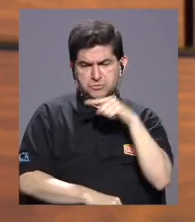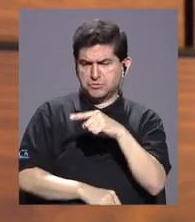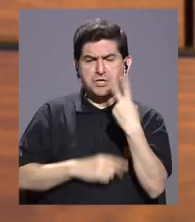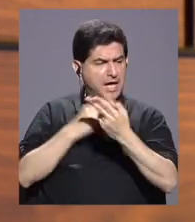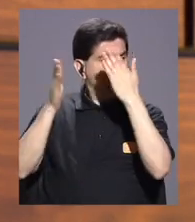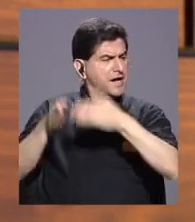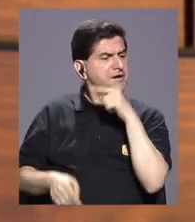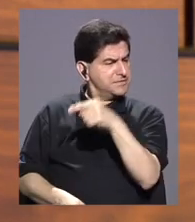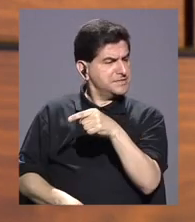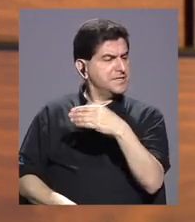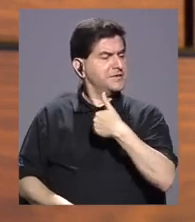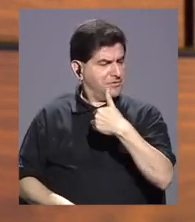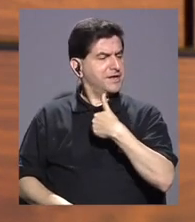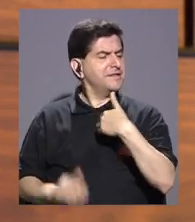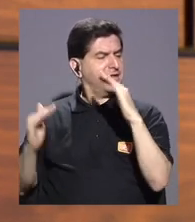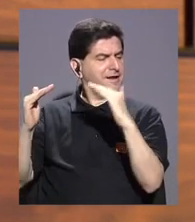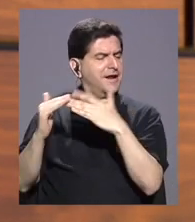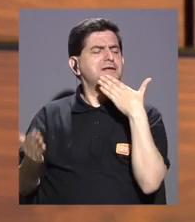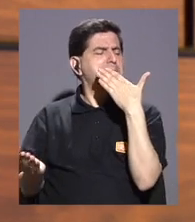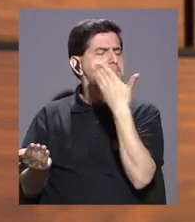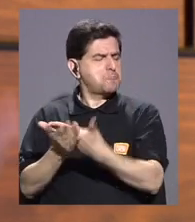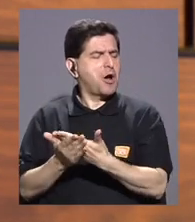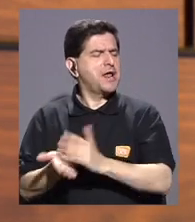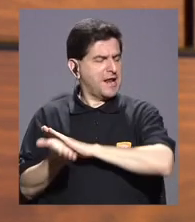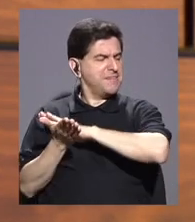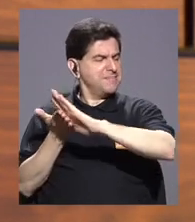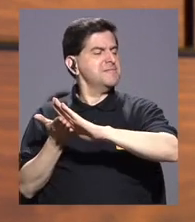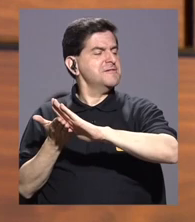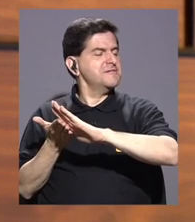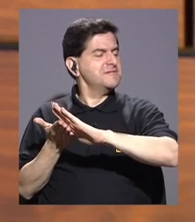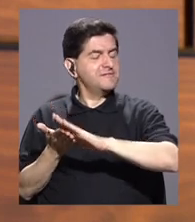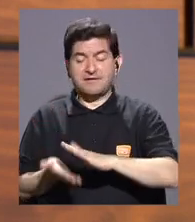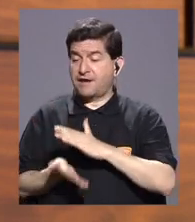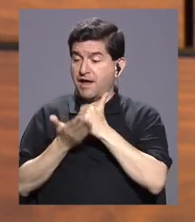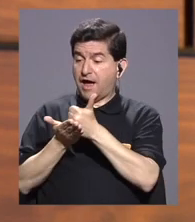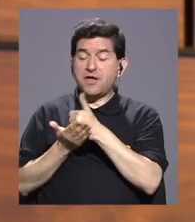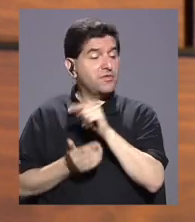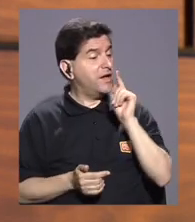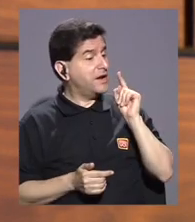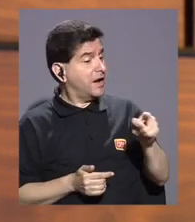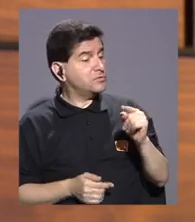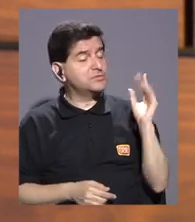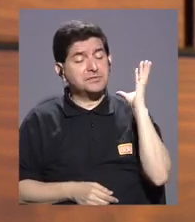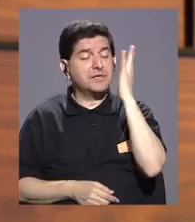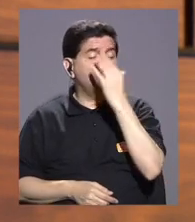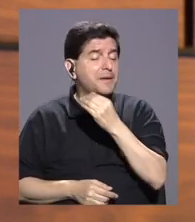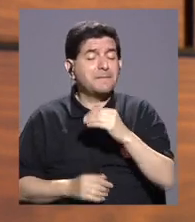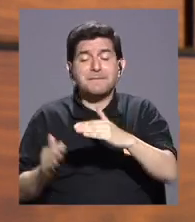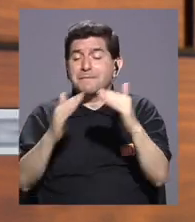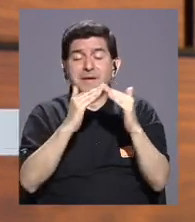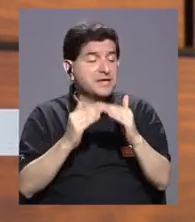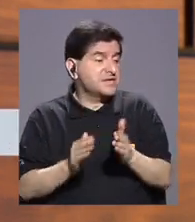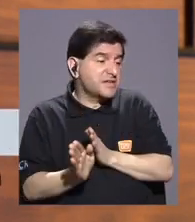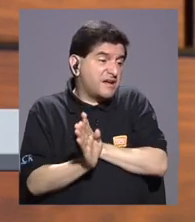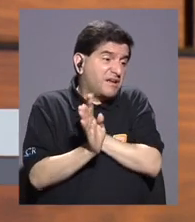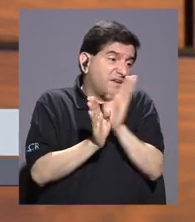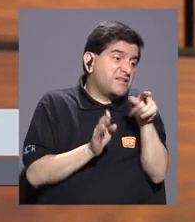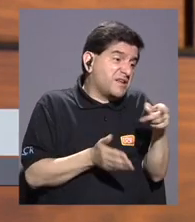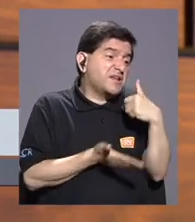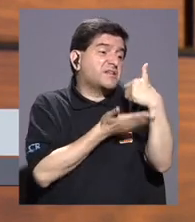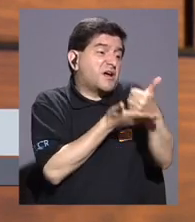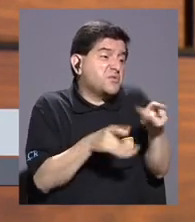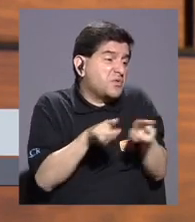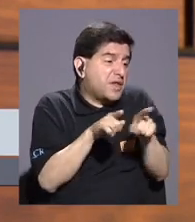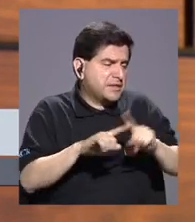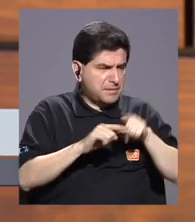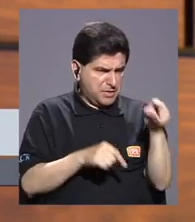vecino. Su vecino sí va a tener una casa buena, decente, y eso le va a ayudar a usted a embellecerle el barrio e indirectamente le va a ayudar